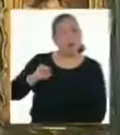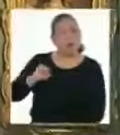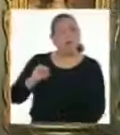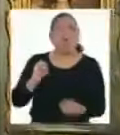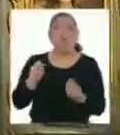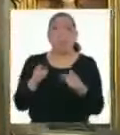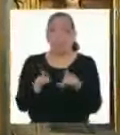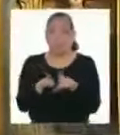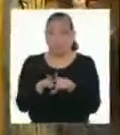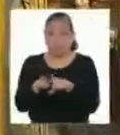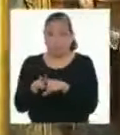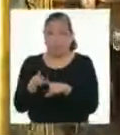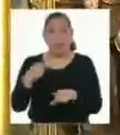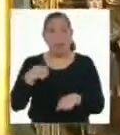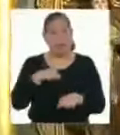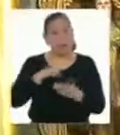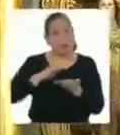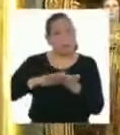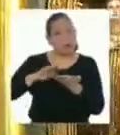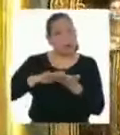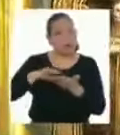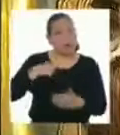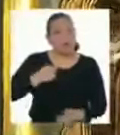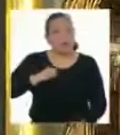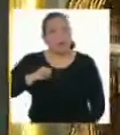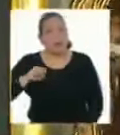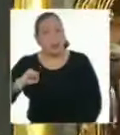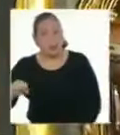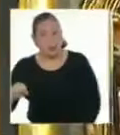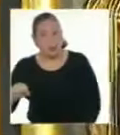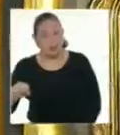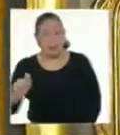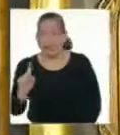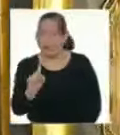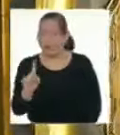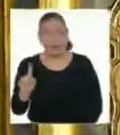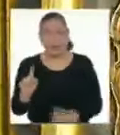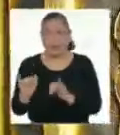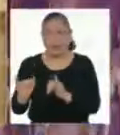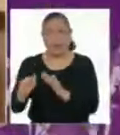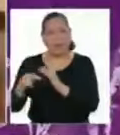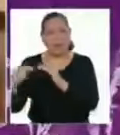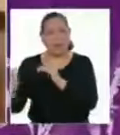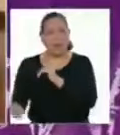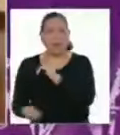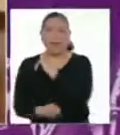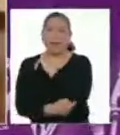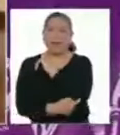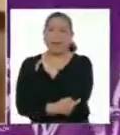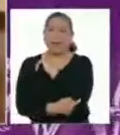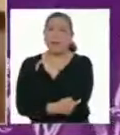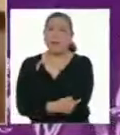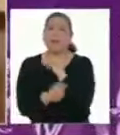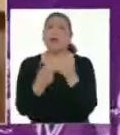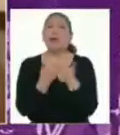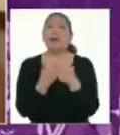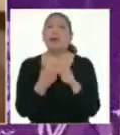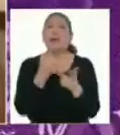ofensas, como también nosotros perdonamos a los que nos ofenden. No nos dejes caer en la